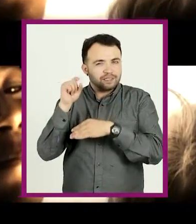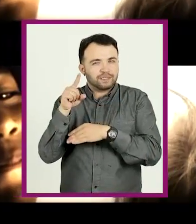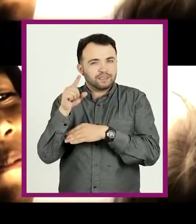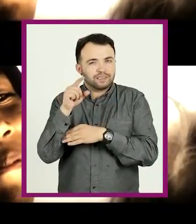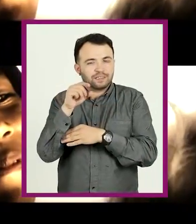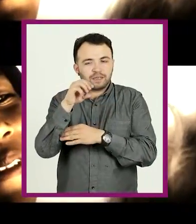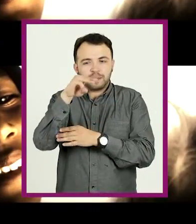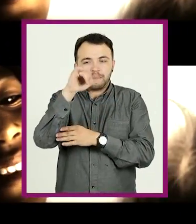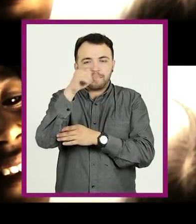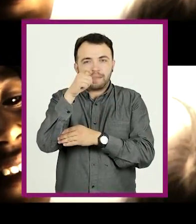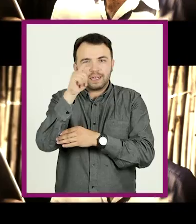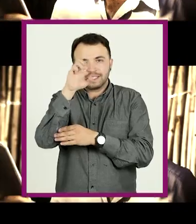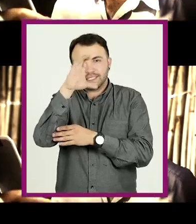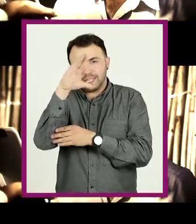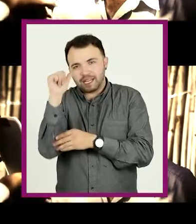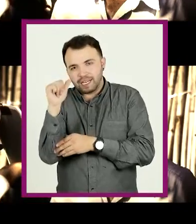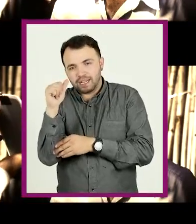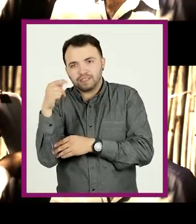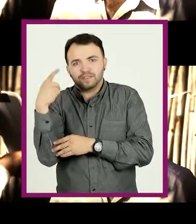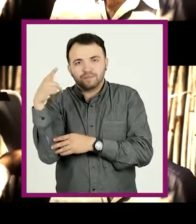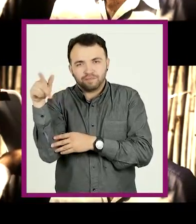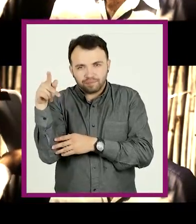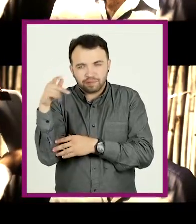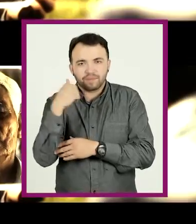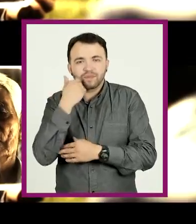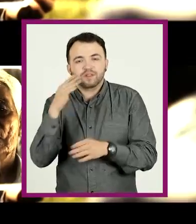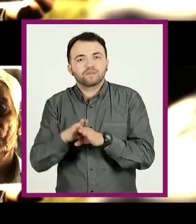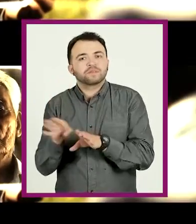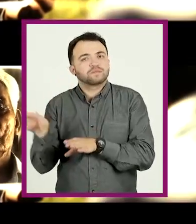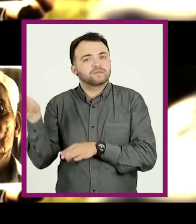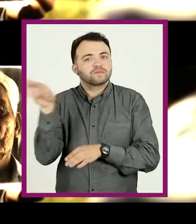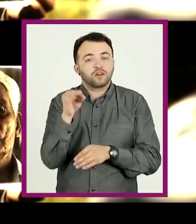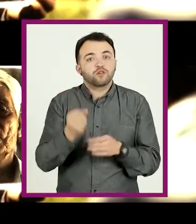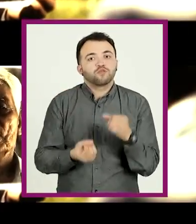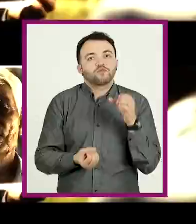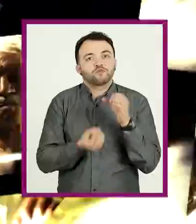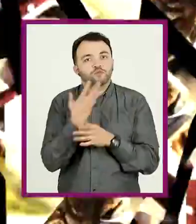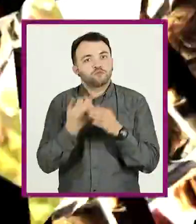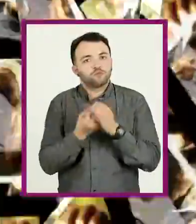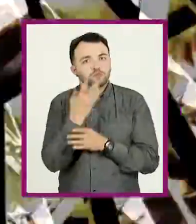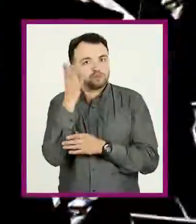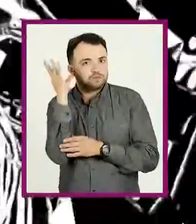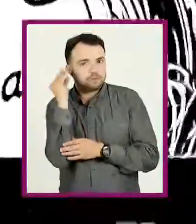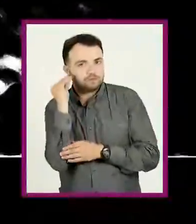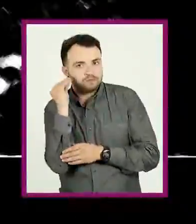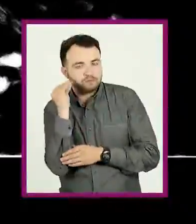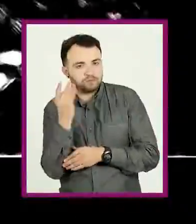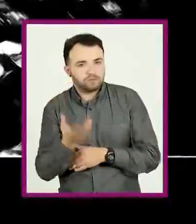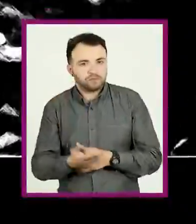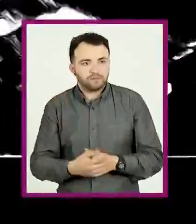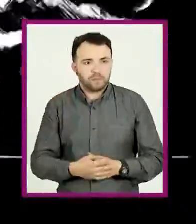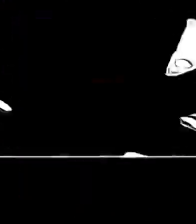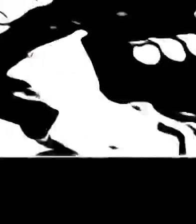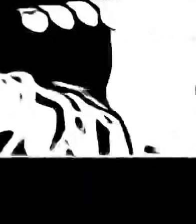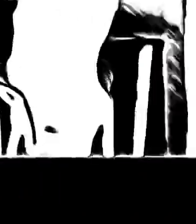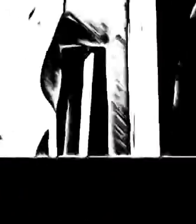las bandas mixtecas con su proyecto Pasatono Orquesta y generar nueva música.